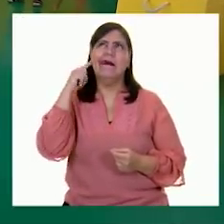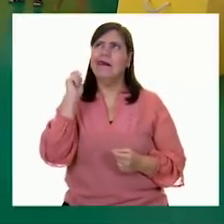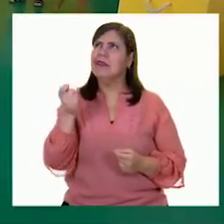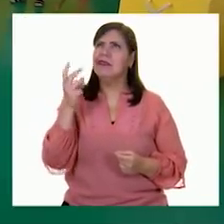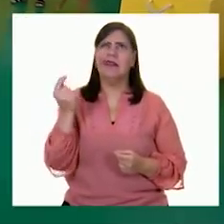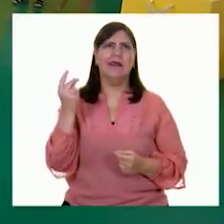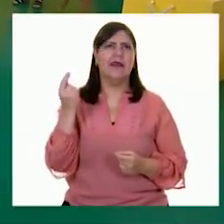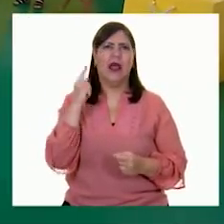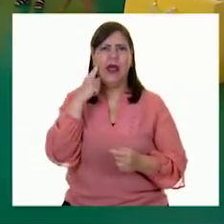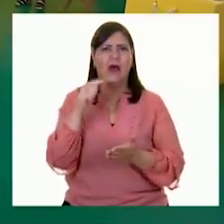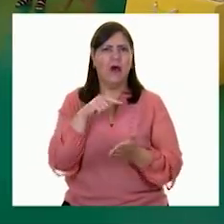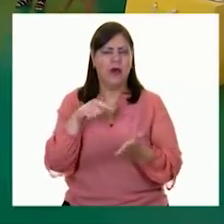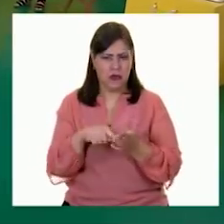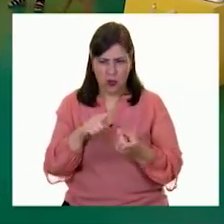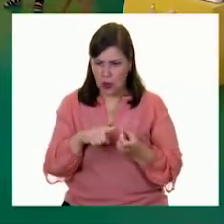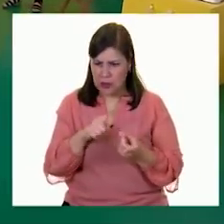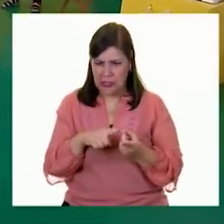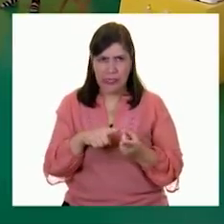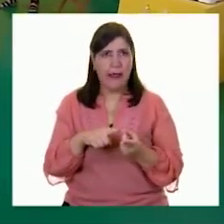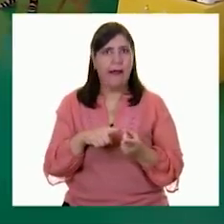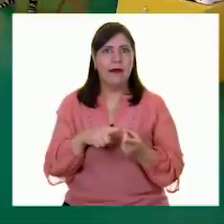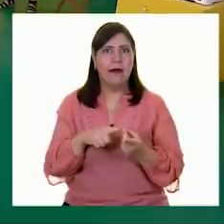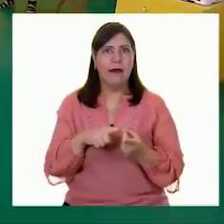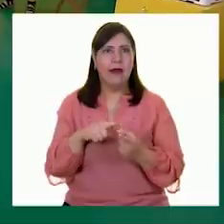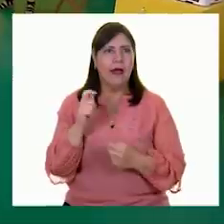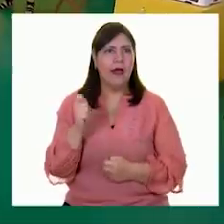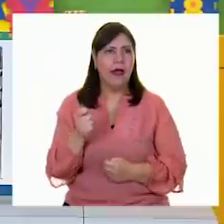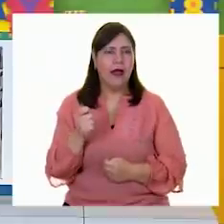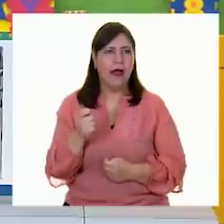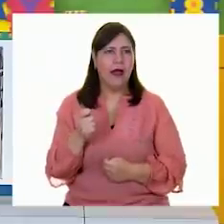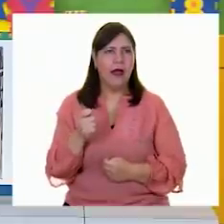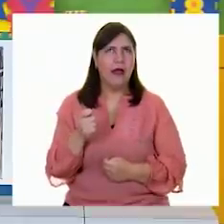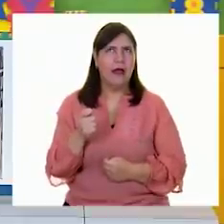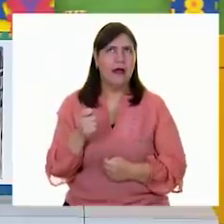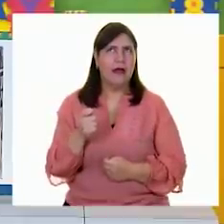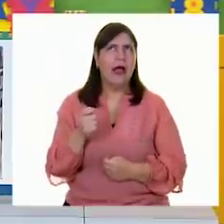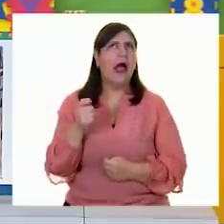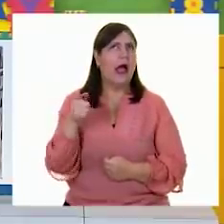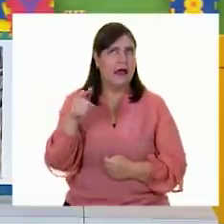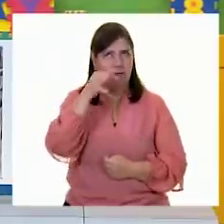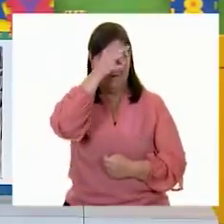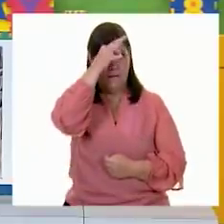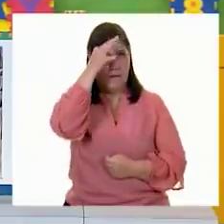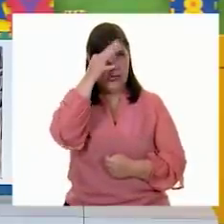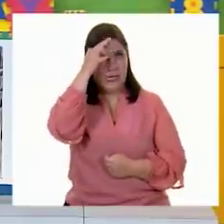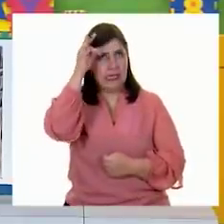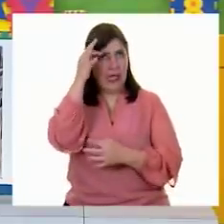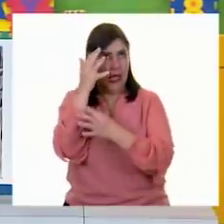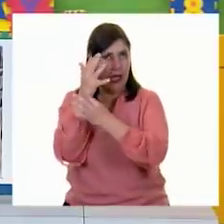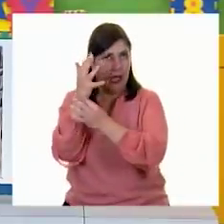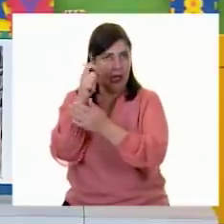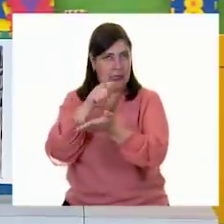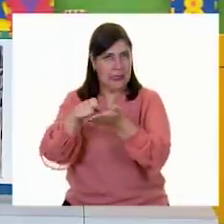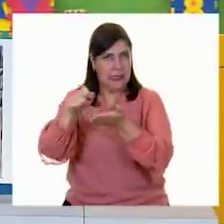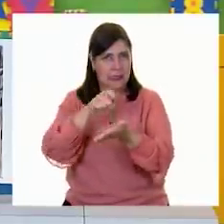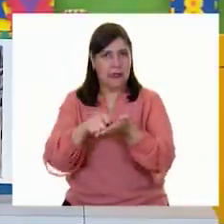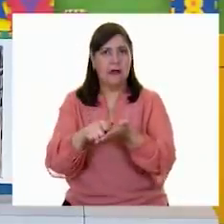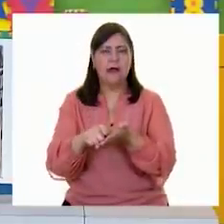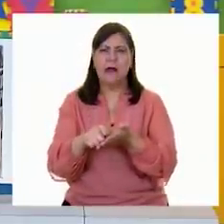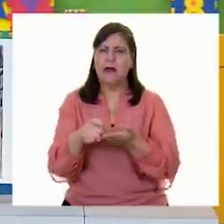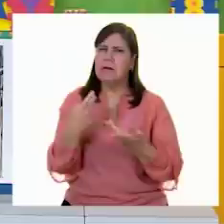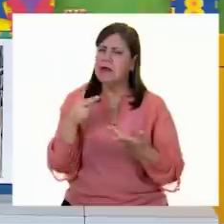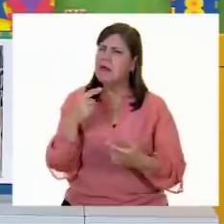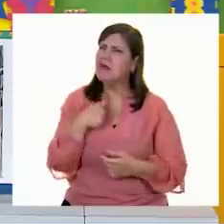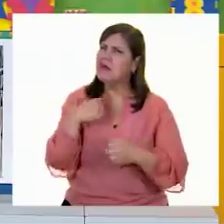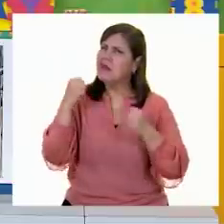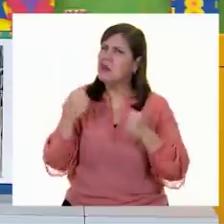antes? Es muy profunda. Bueno, ya sabemos que la escribió Frida Kahlo, pero estoy seguro que la había escuchado